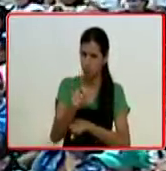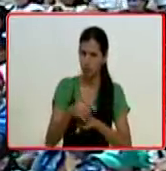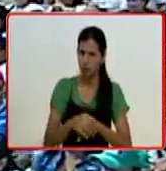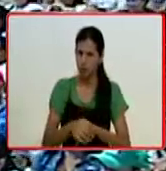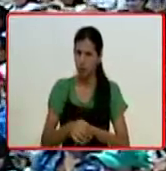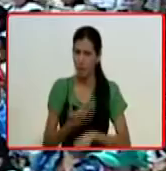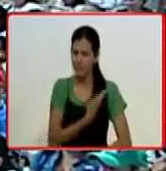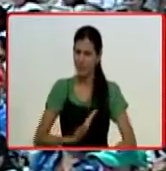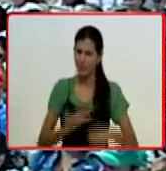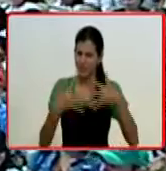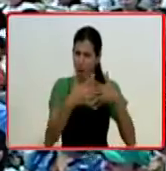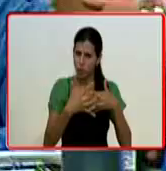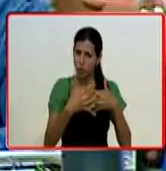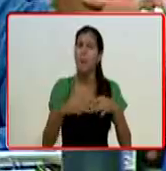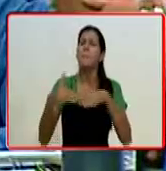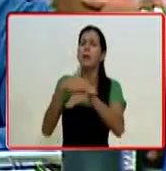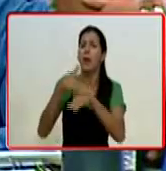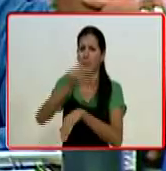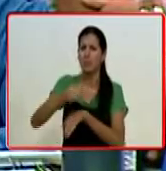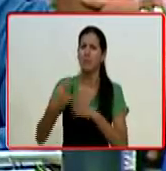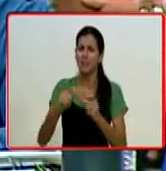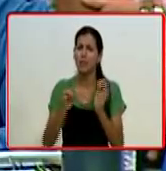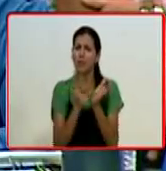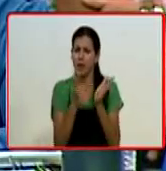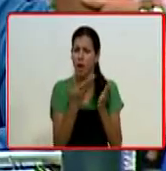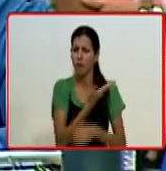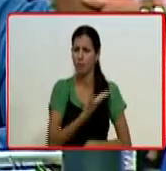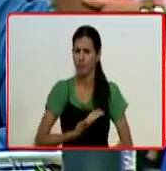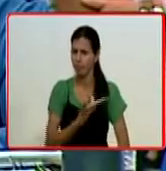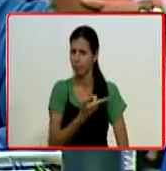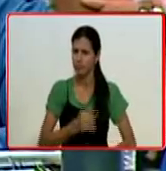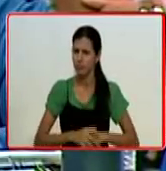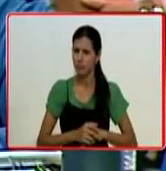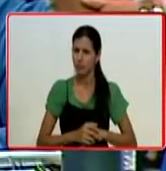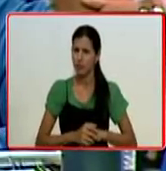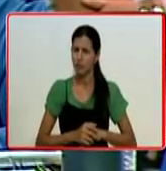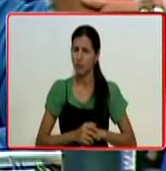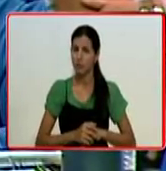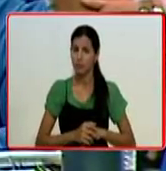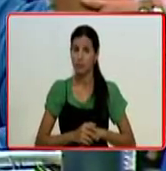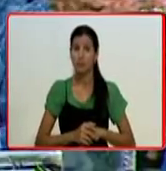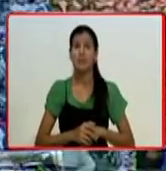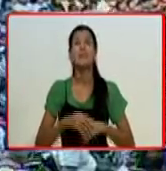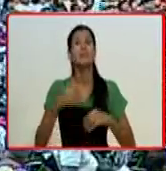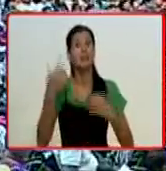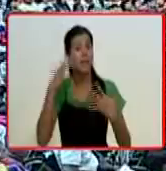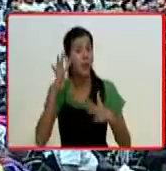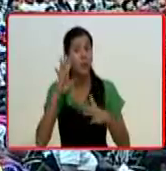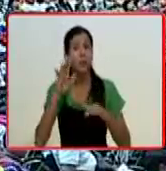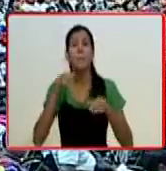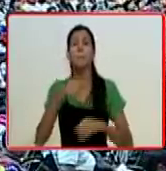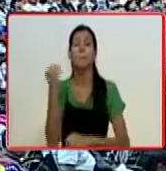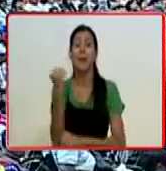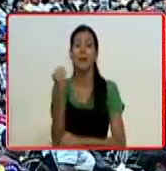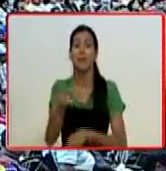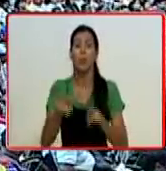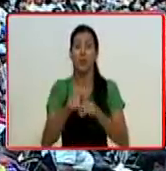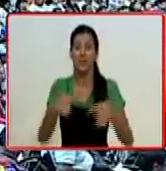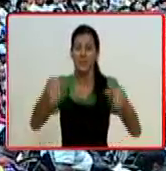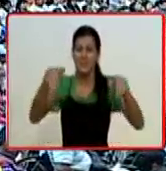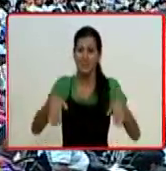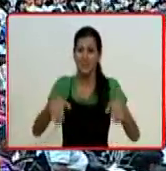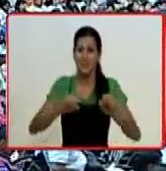¿Los llevaría a la silla eléctrica? ¿Le aplicaría en la